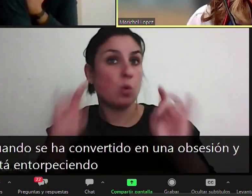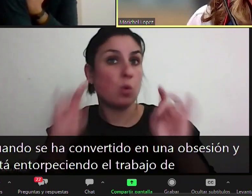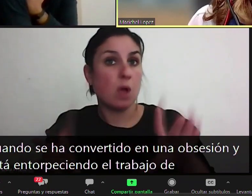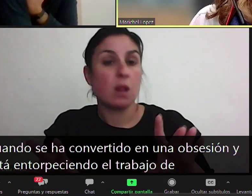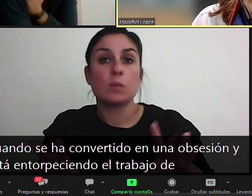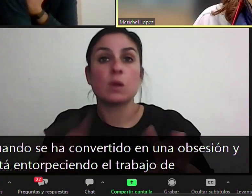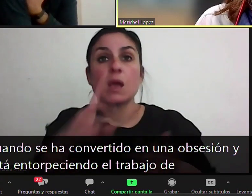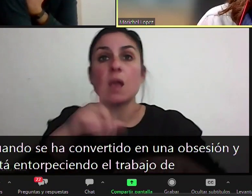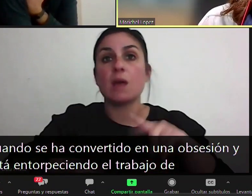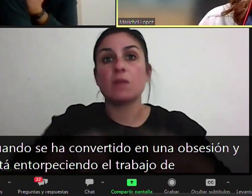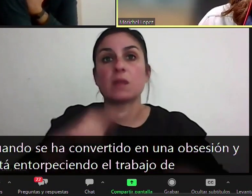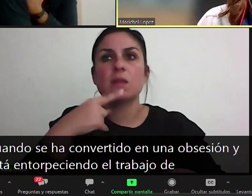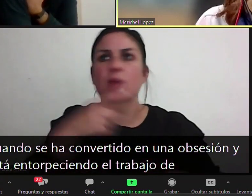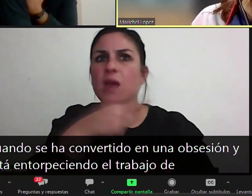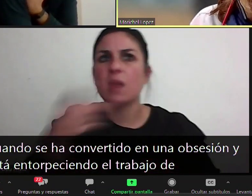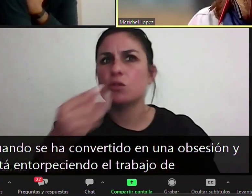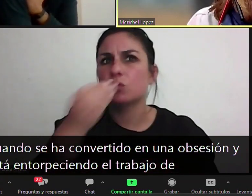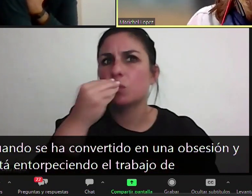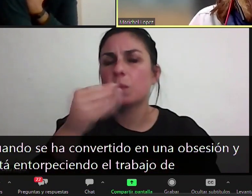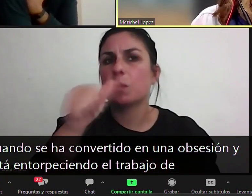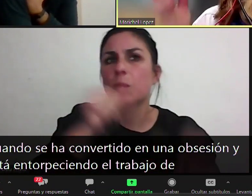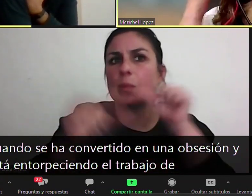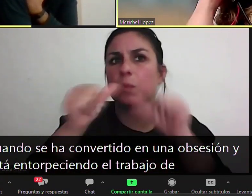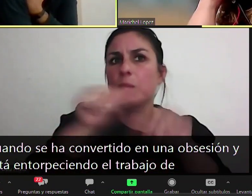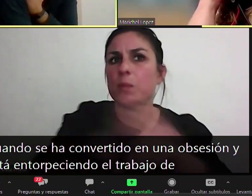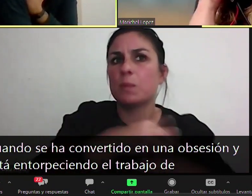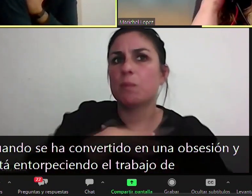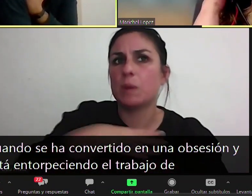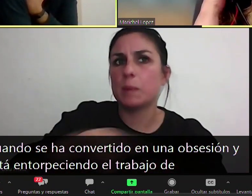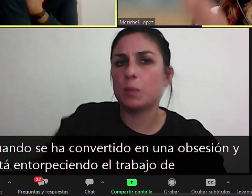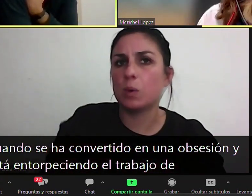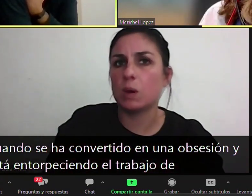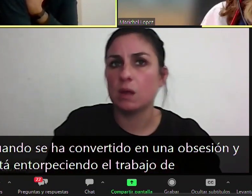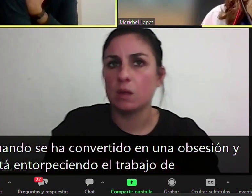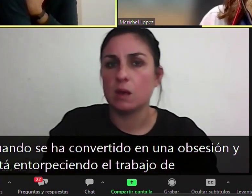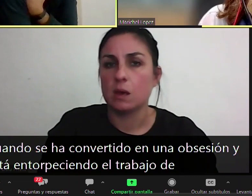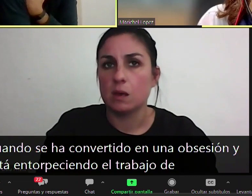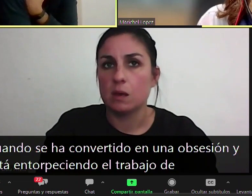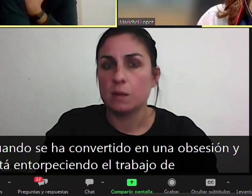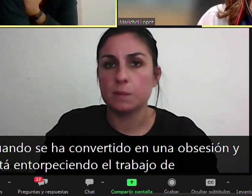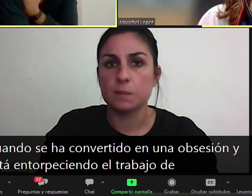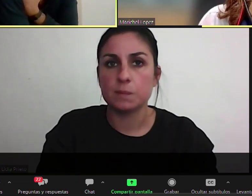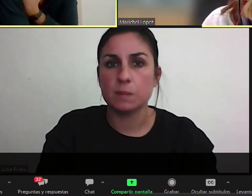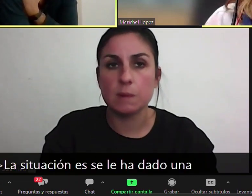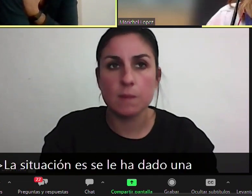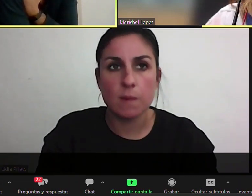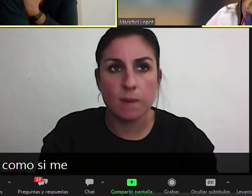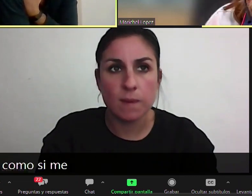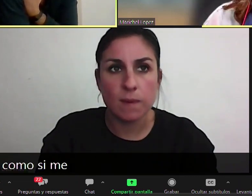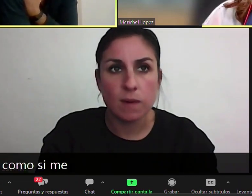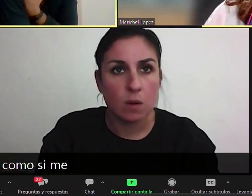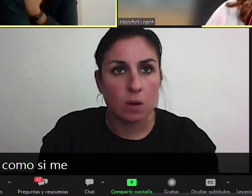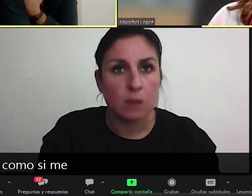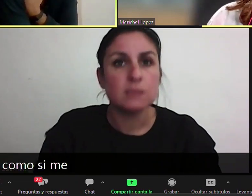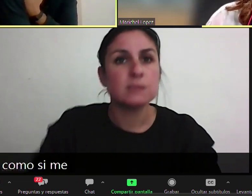pero esos pueden beber, pero, ¿sabes? Ese tipo de cosas que hemos hablado un poco de estigmas, ¿no? No, es